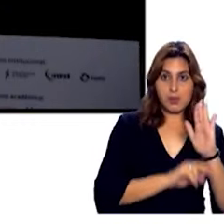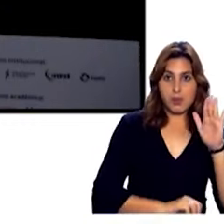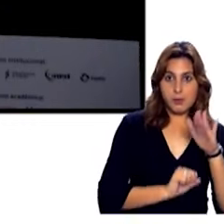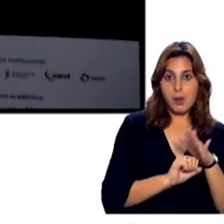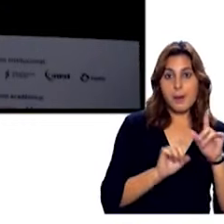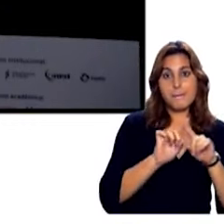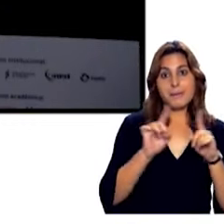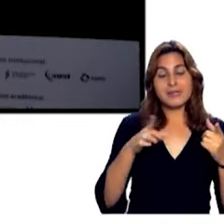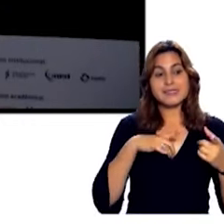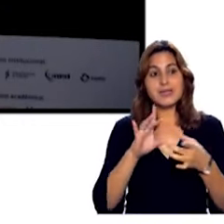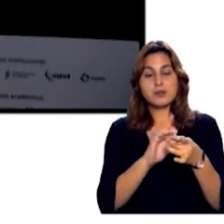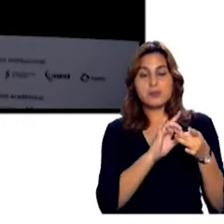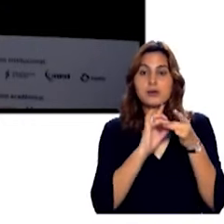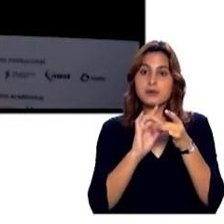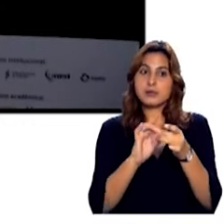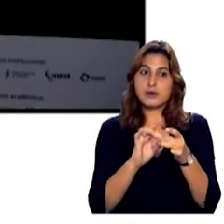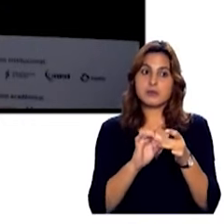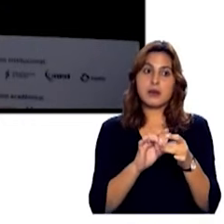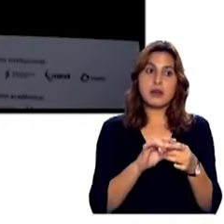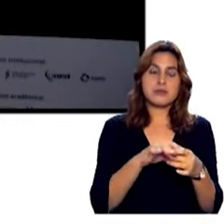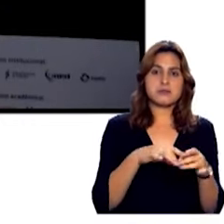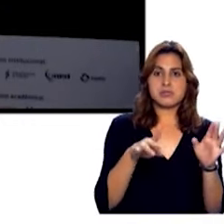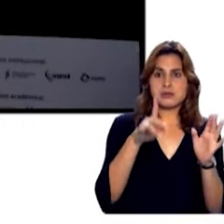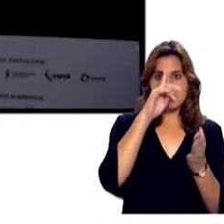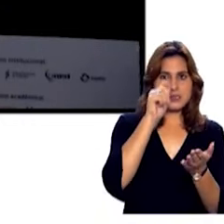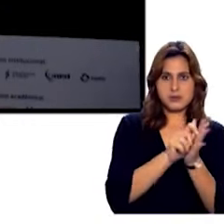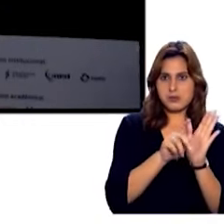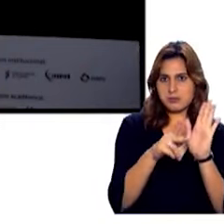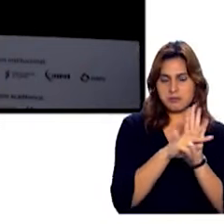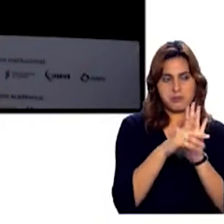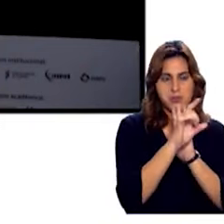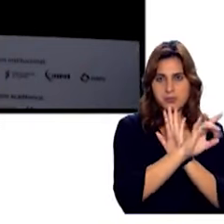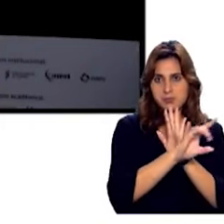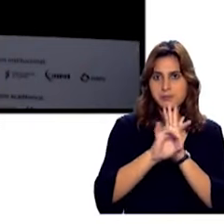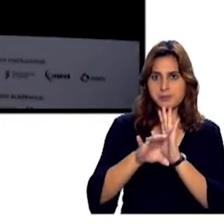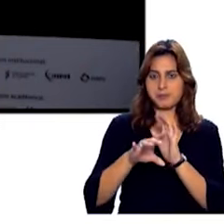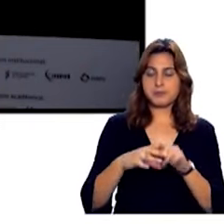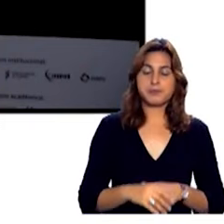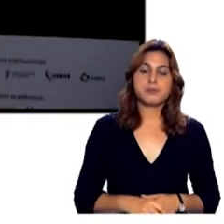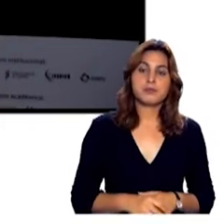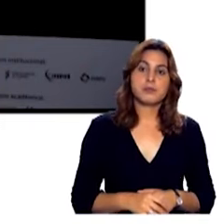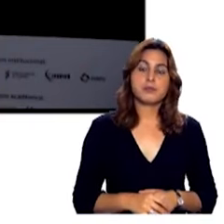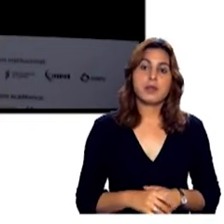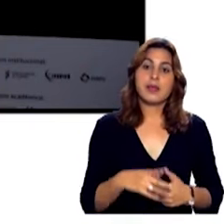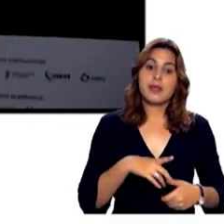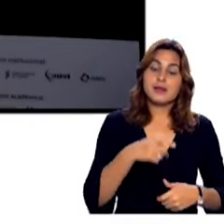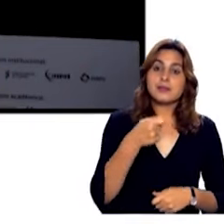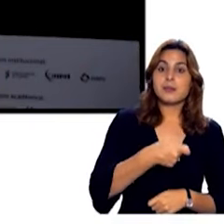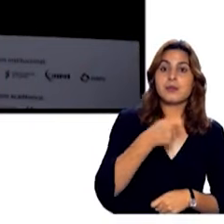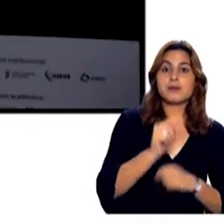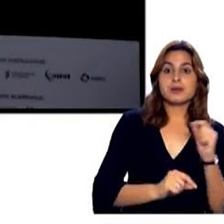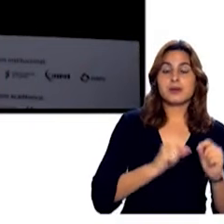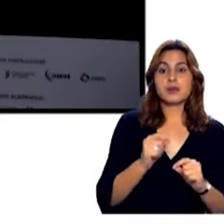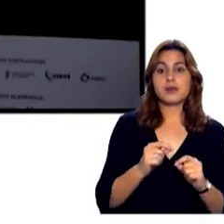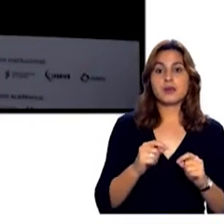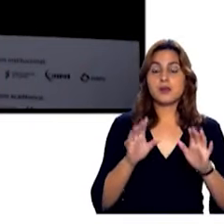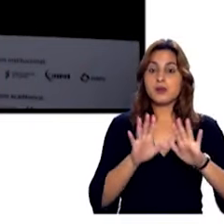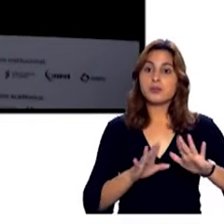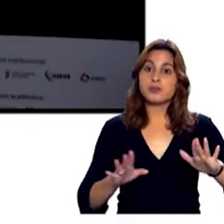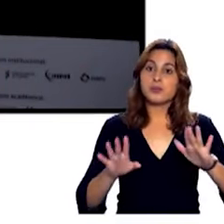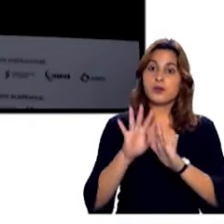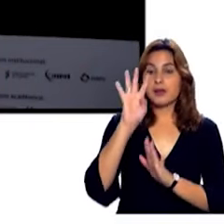deci ainc yar que resoluciones judiciales deber respetar los